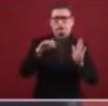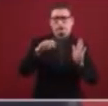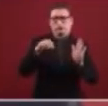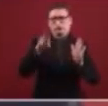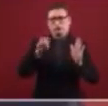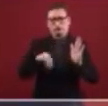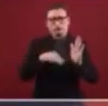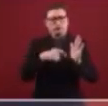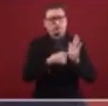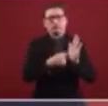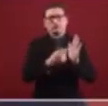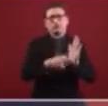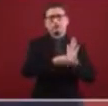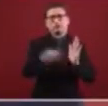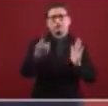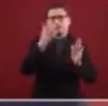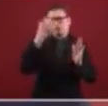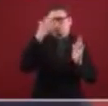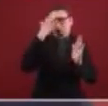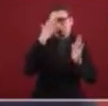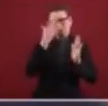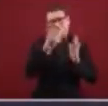acerca de